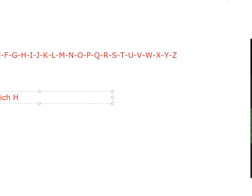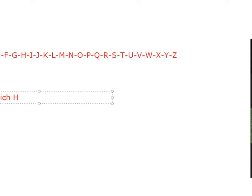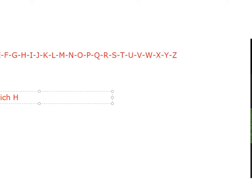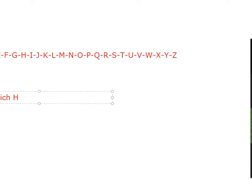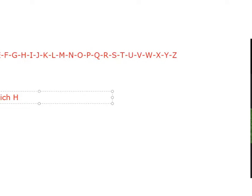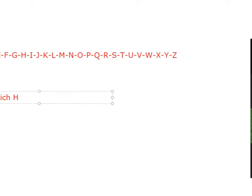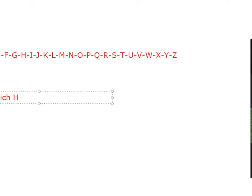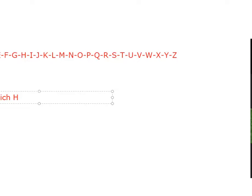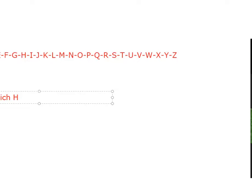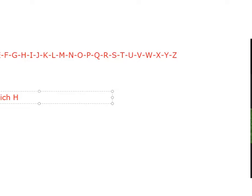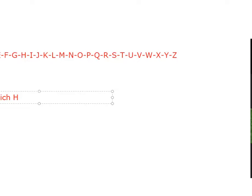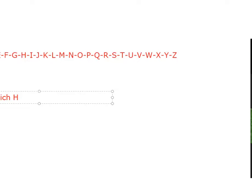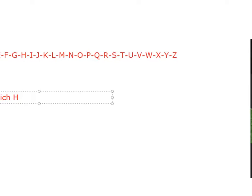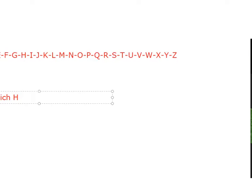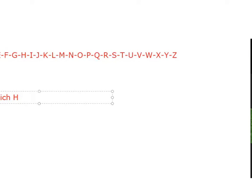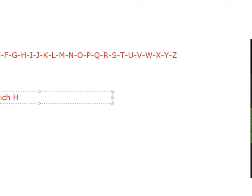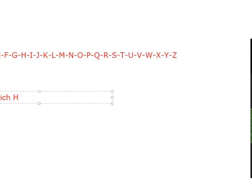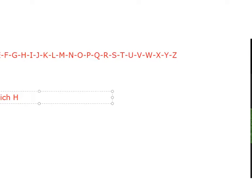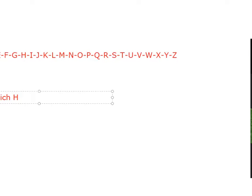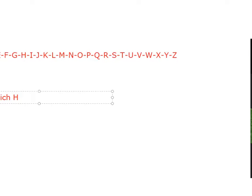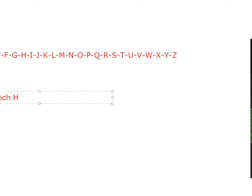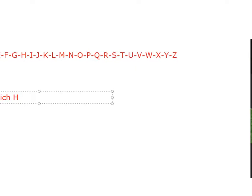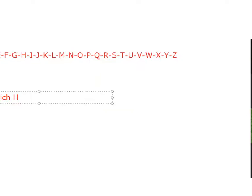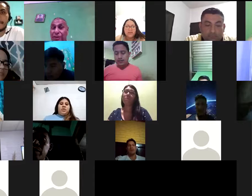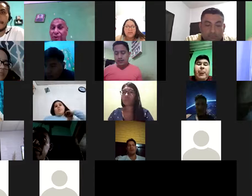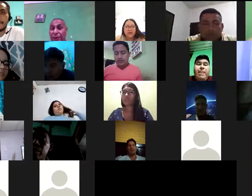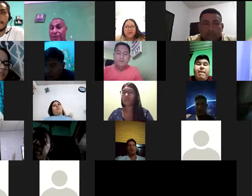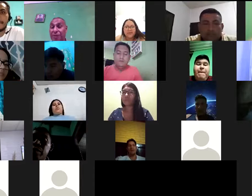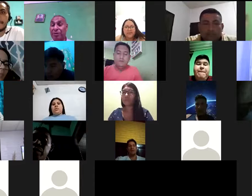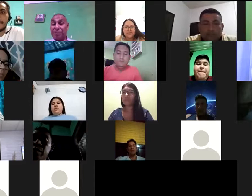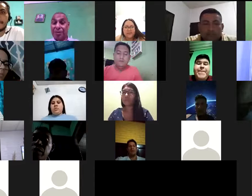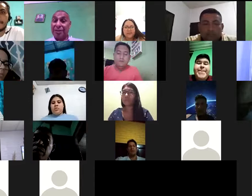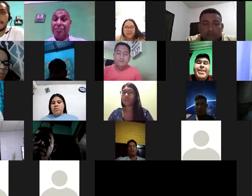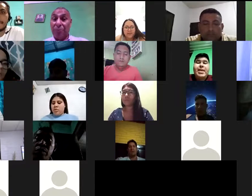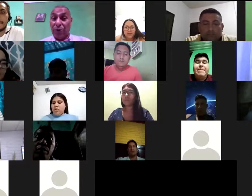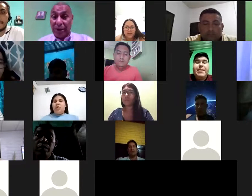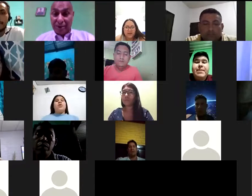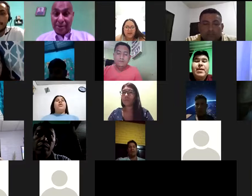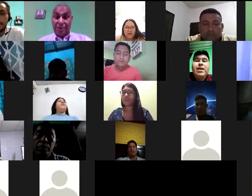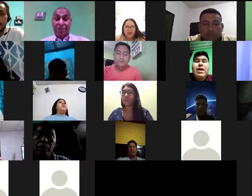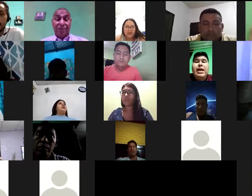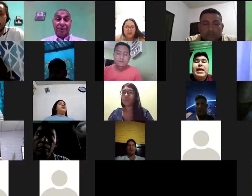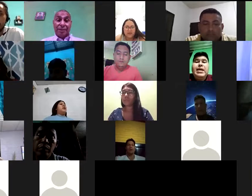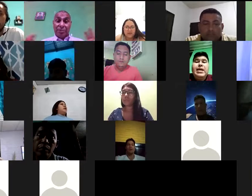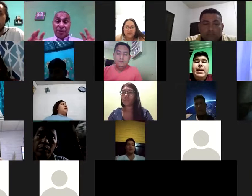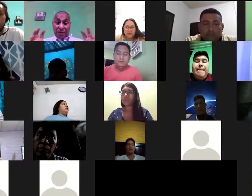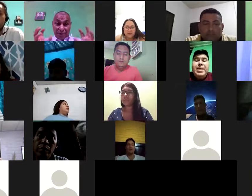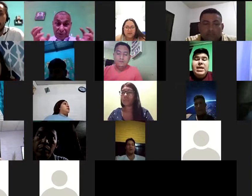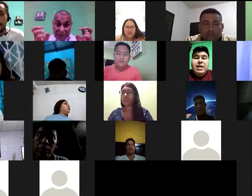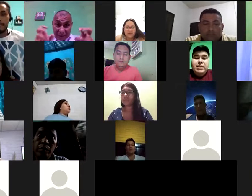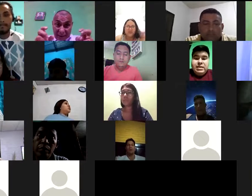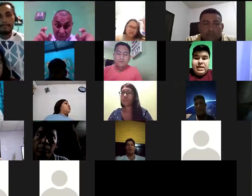de ustedes que tenga dificultad con alguna letra? No la tenemos que aprender de memoria, sino tenemos